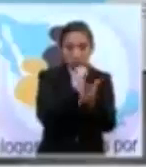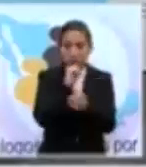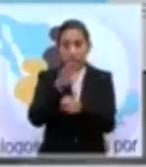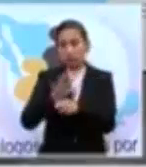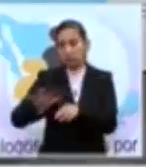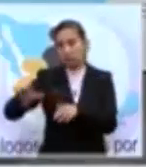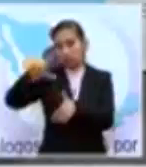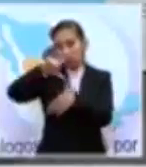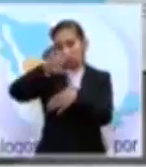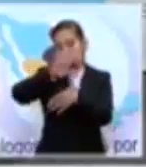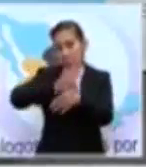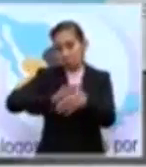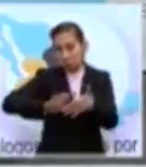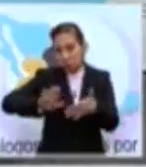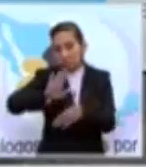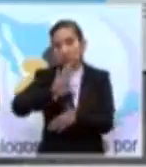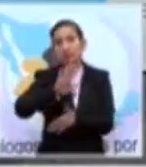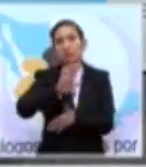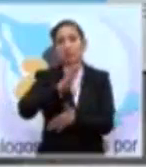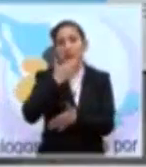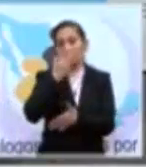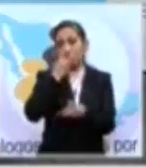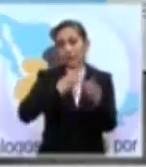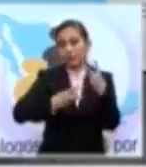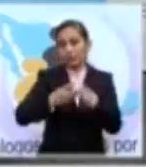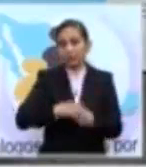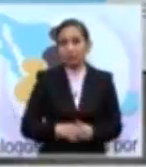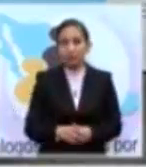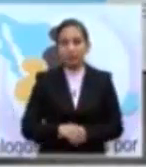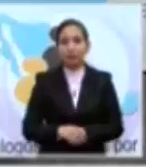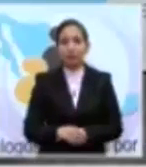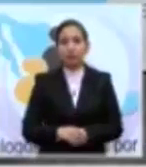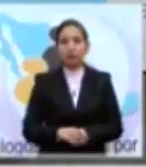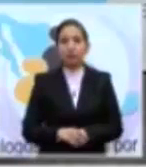América Latina. Bienvenida al Senado de la República.